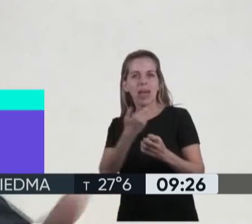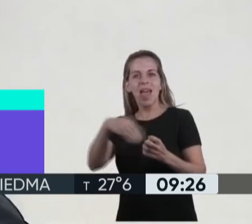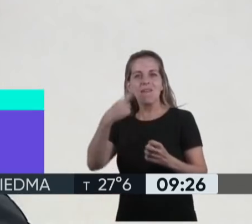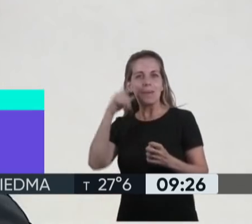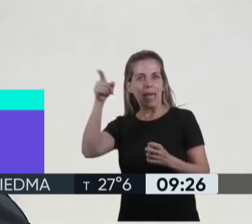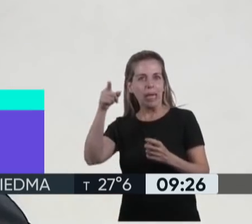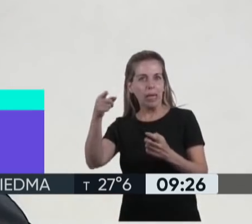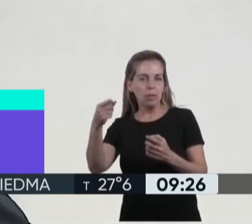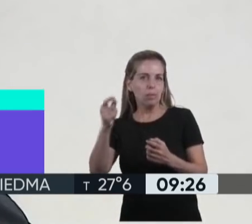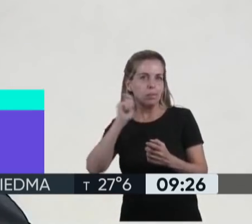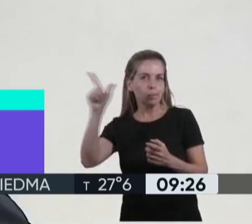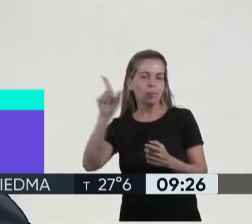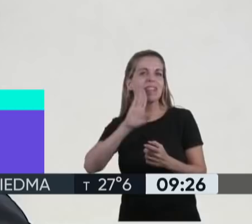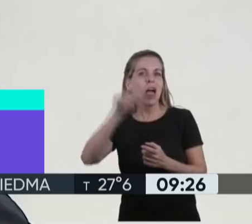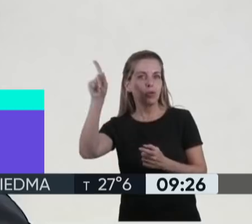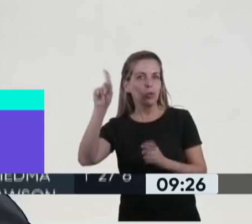sabe.